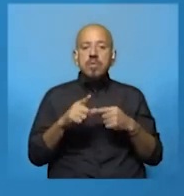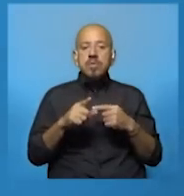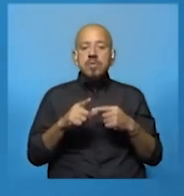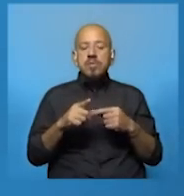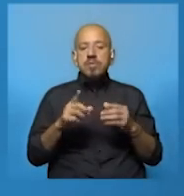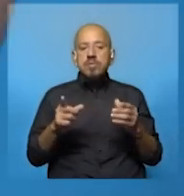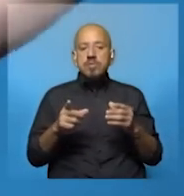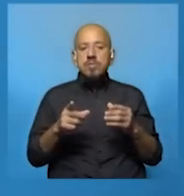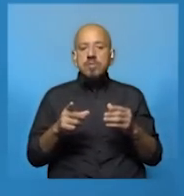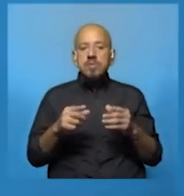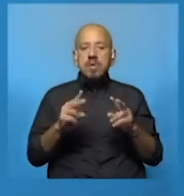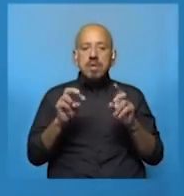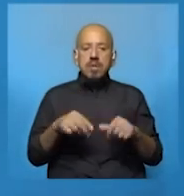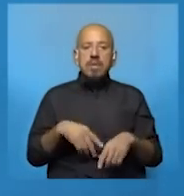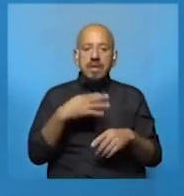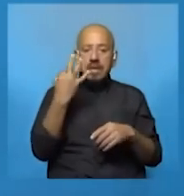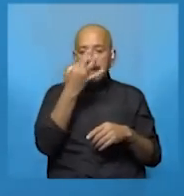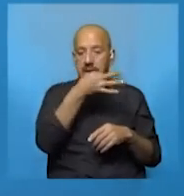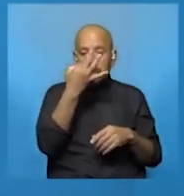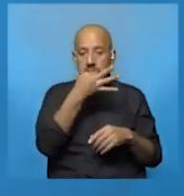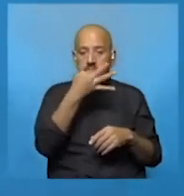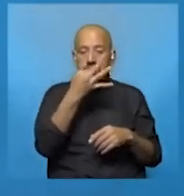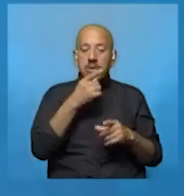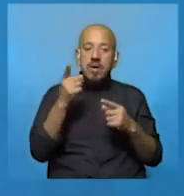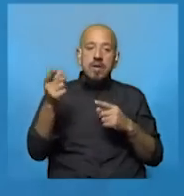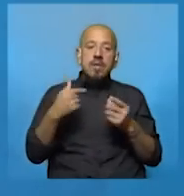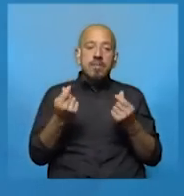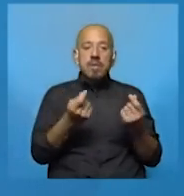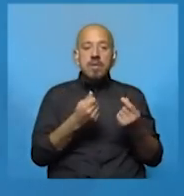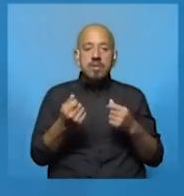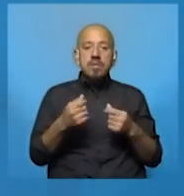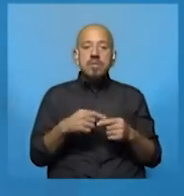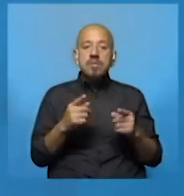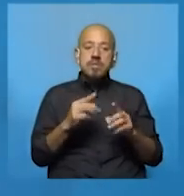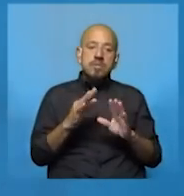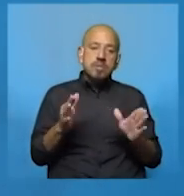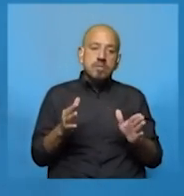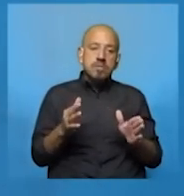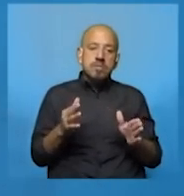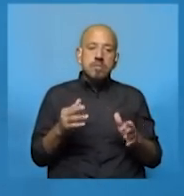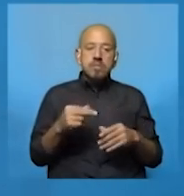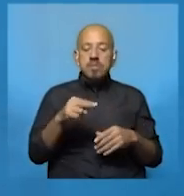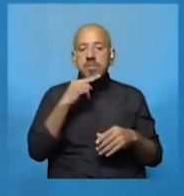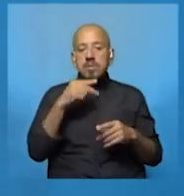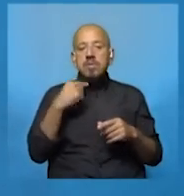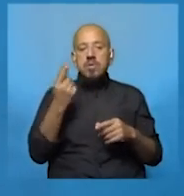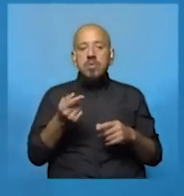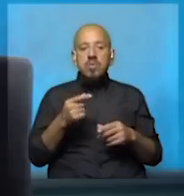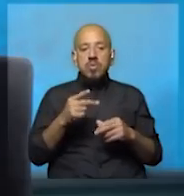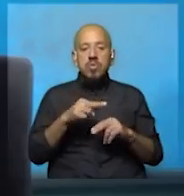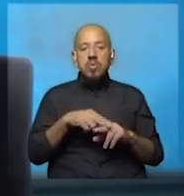legitimación del dinero sucio del tráfico de drogas se daba ya en esa época y ni que hablar de los metales preciosos que ese es otra cosa